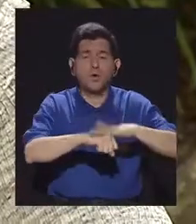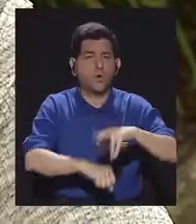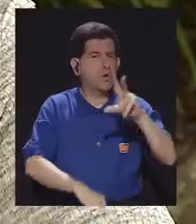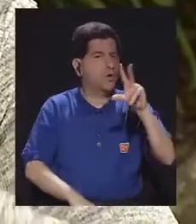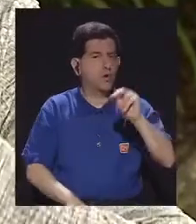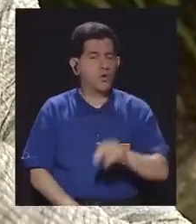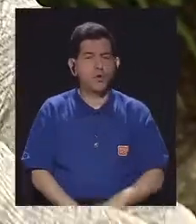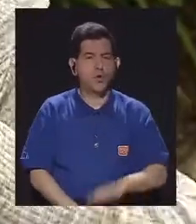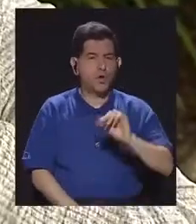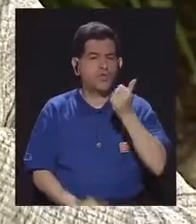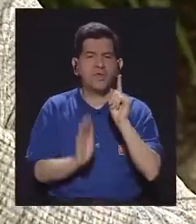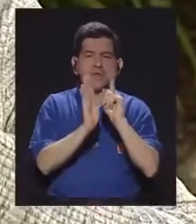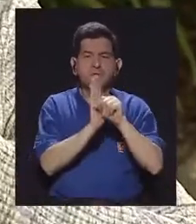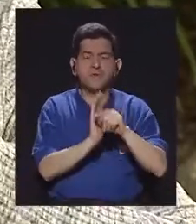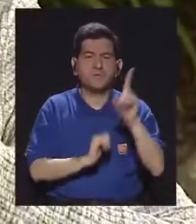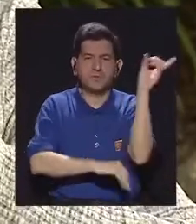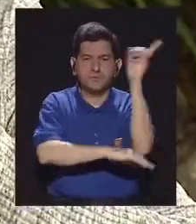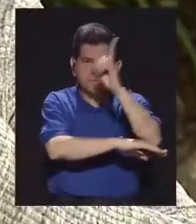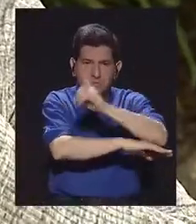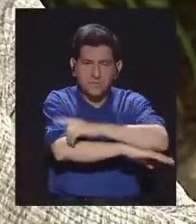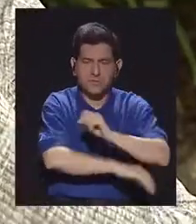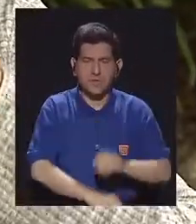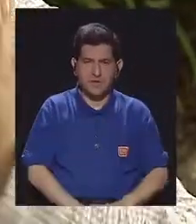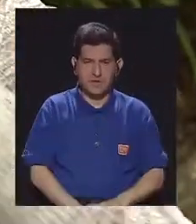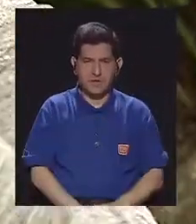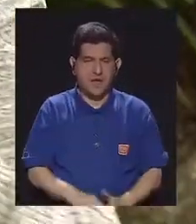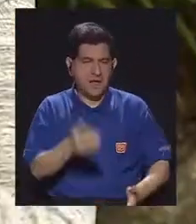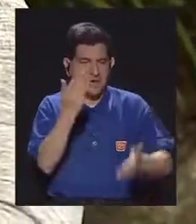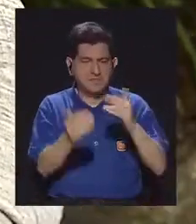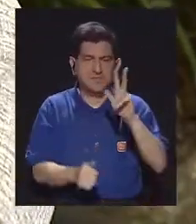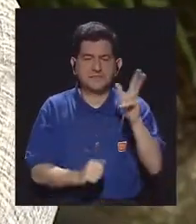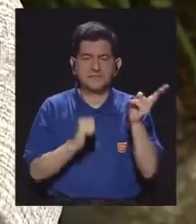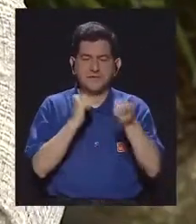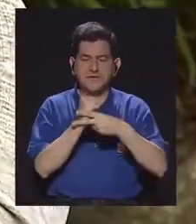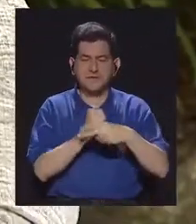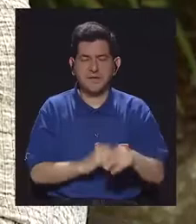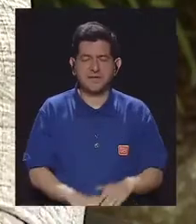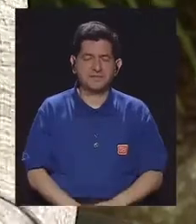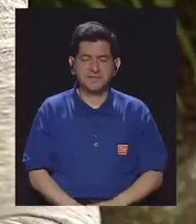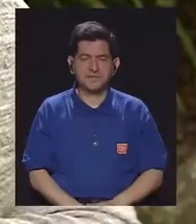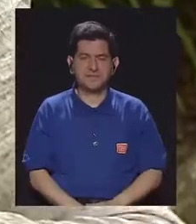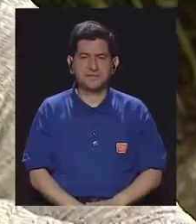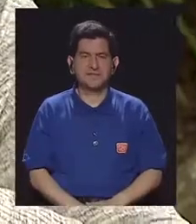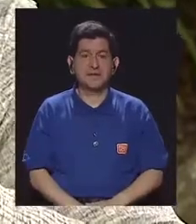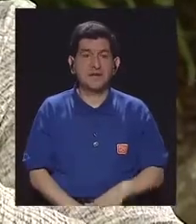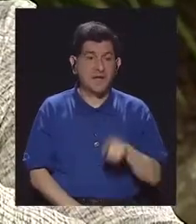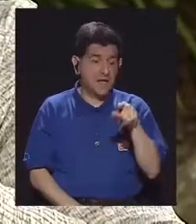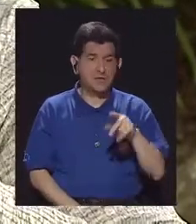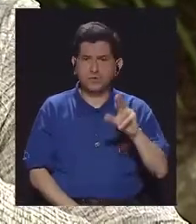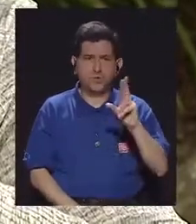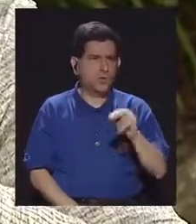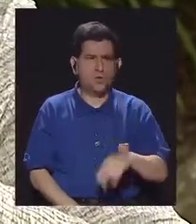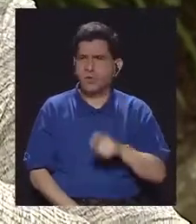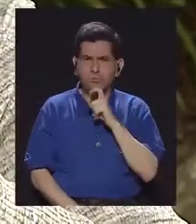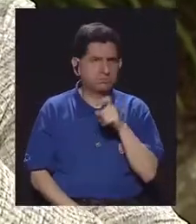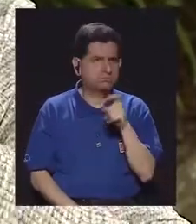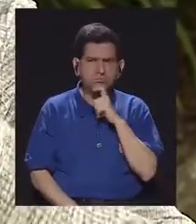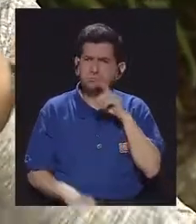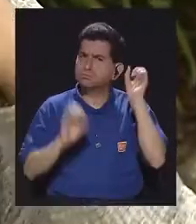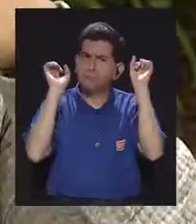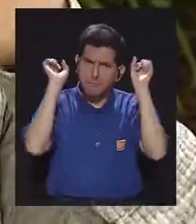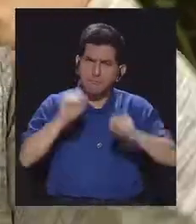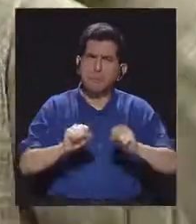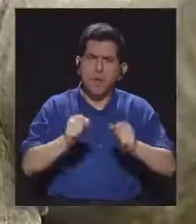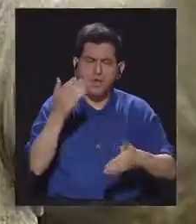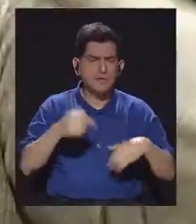No, 10 minutos del día, o sea, tres veces al día, 10 minutos no están pegados al cielo. Y realmente pueden